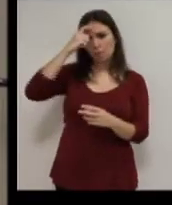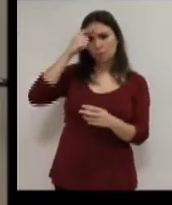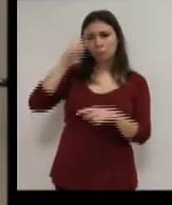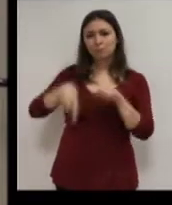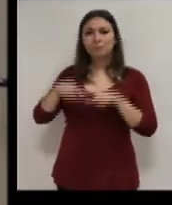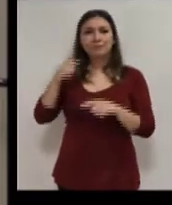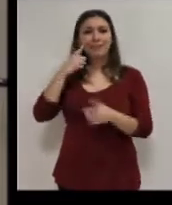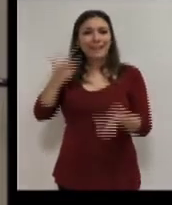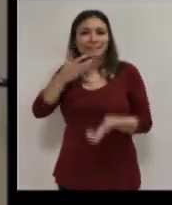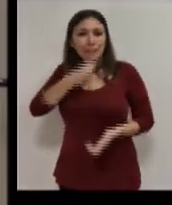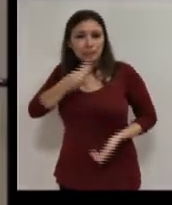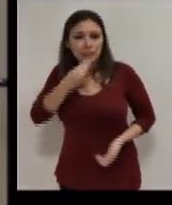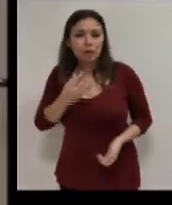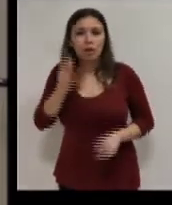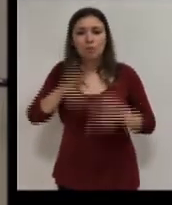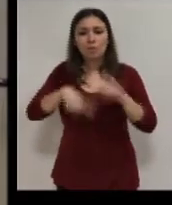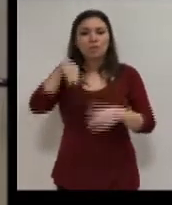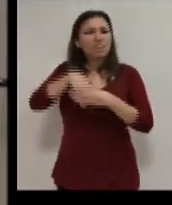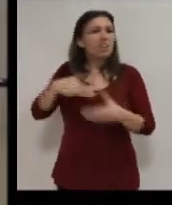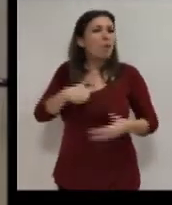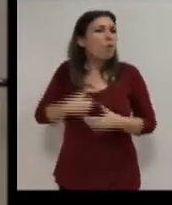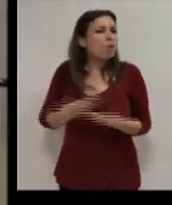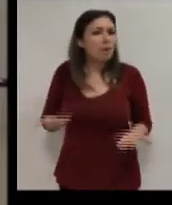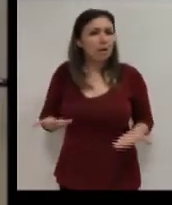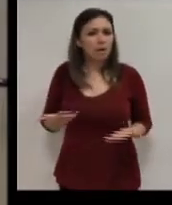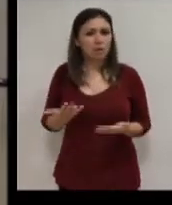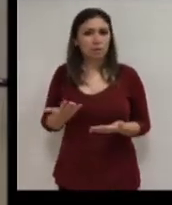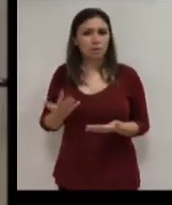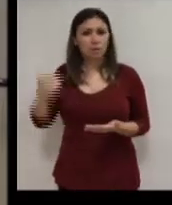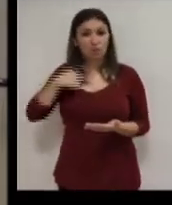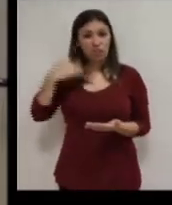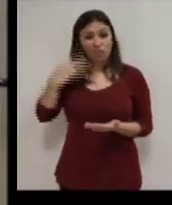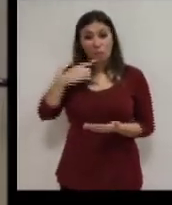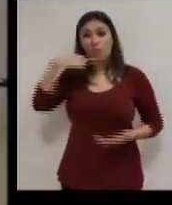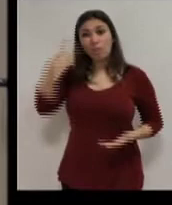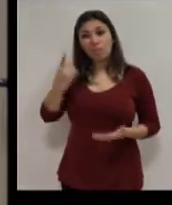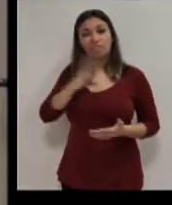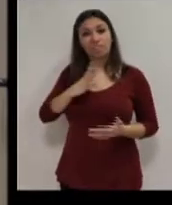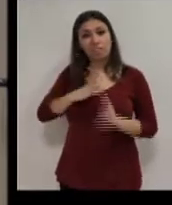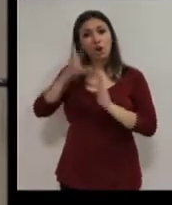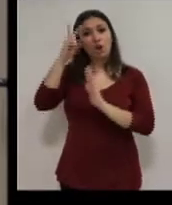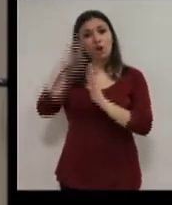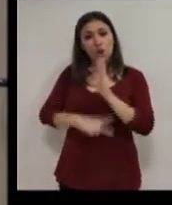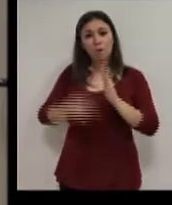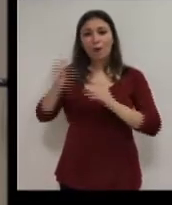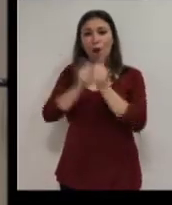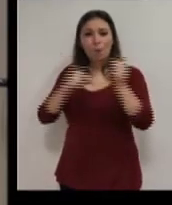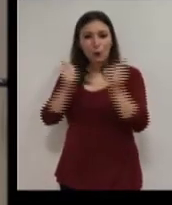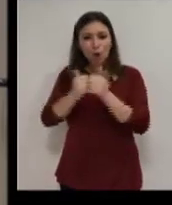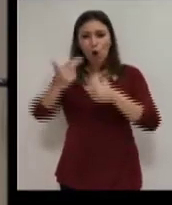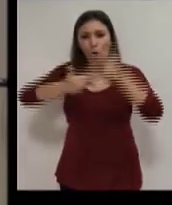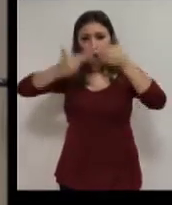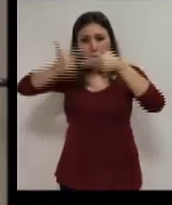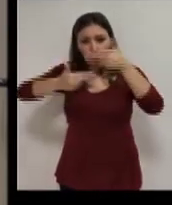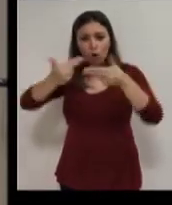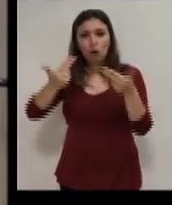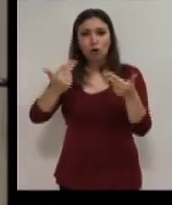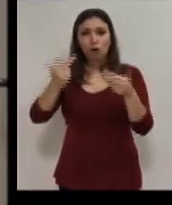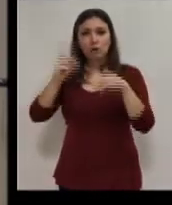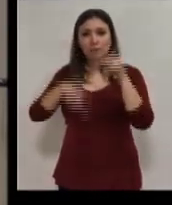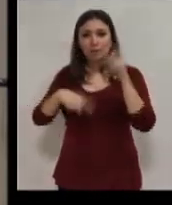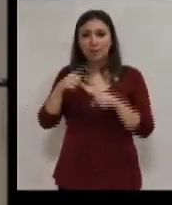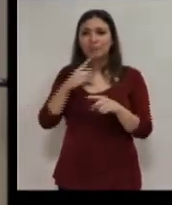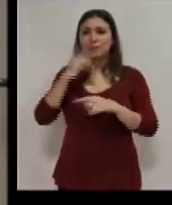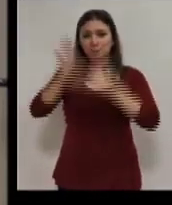de los conceptos, se puede hablar de la estética, puedes hablar de la funcionalidad que resuelve, pero no debes decir que cumple la norma de hormigón